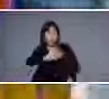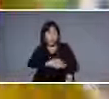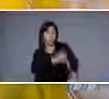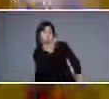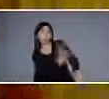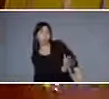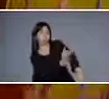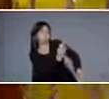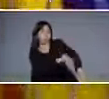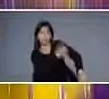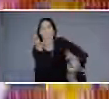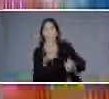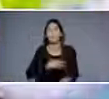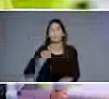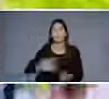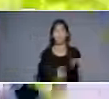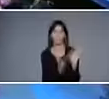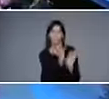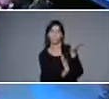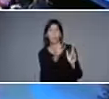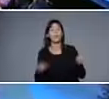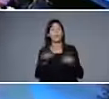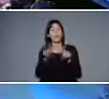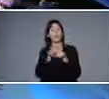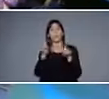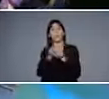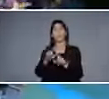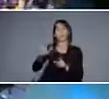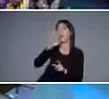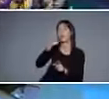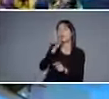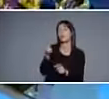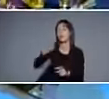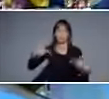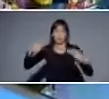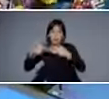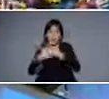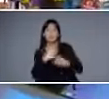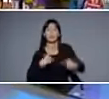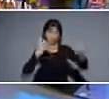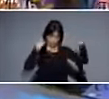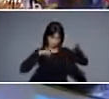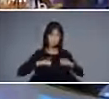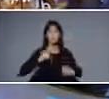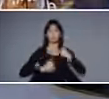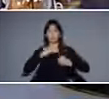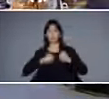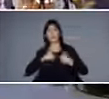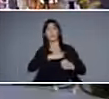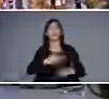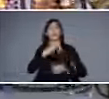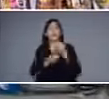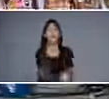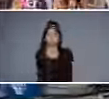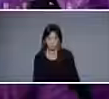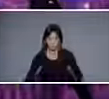una cerilla. Como en agua debo recortar, si me voy a lavar, tengo una